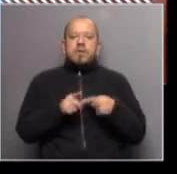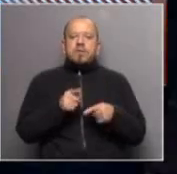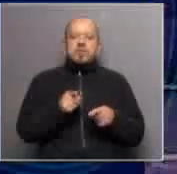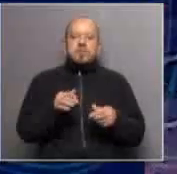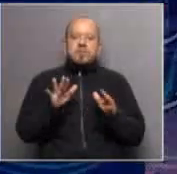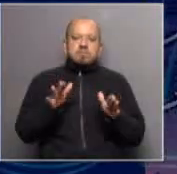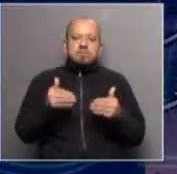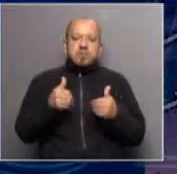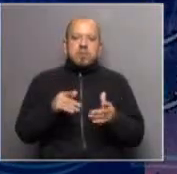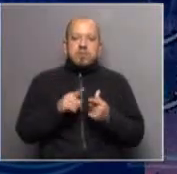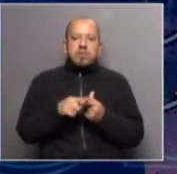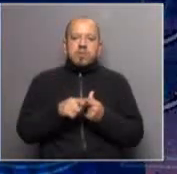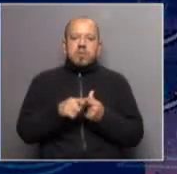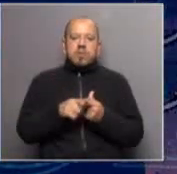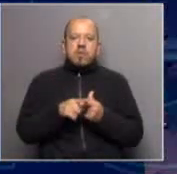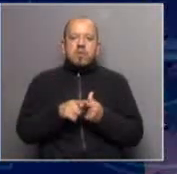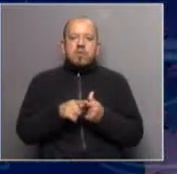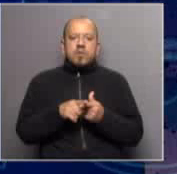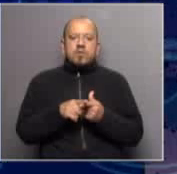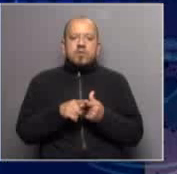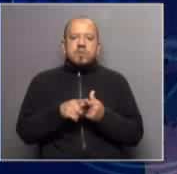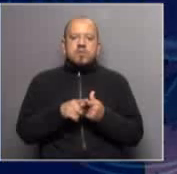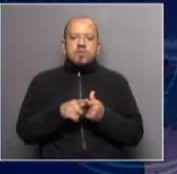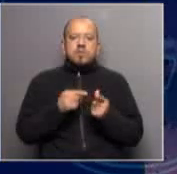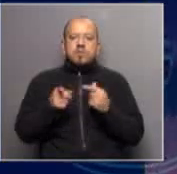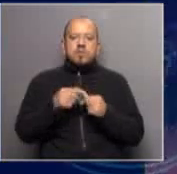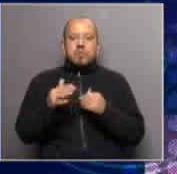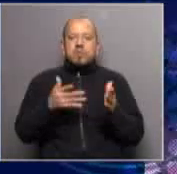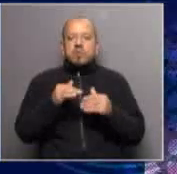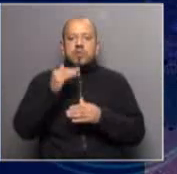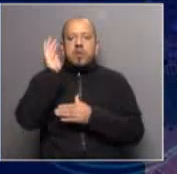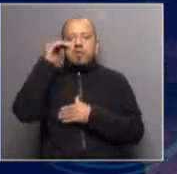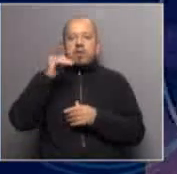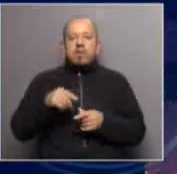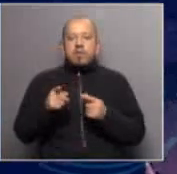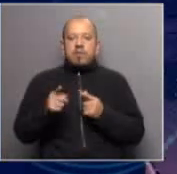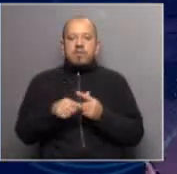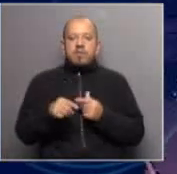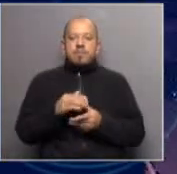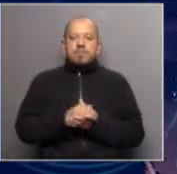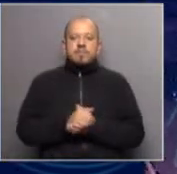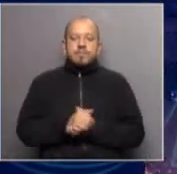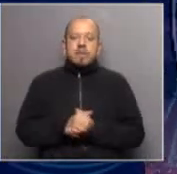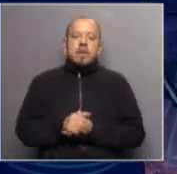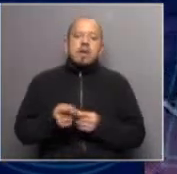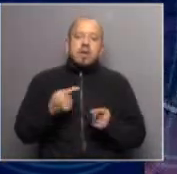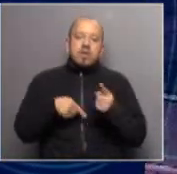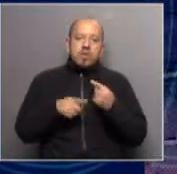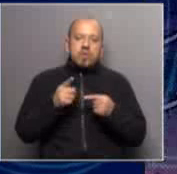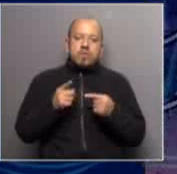ahí? Trato de anotarlas en general, pero ahí estaba jugando al básquet, porque tampoco tenía donde anotar nada. Claro.